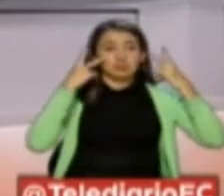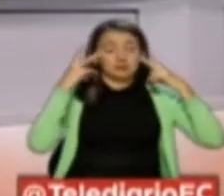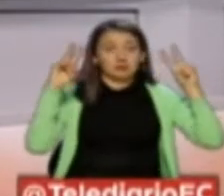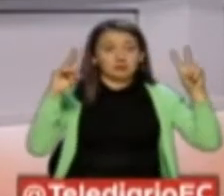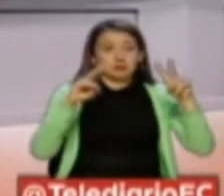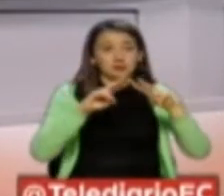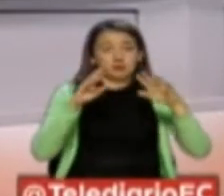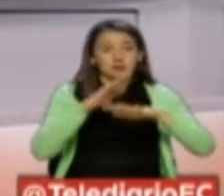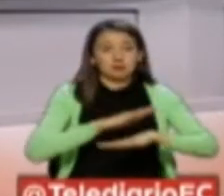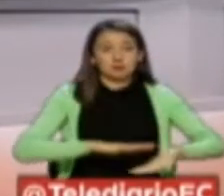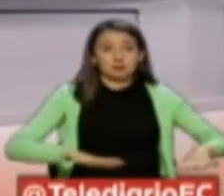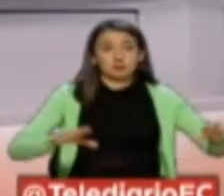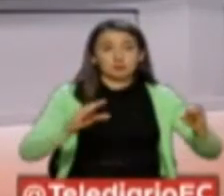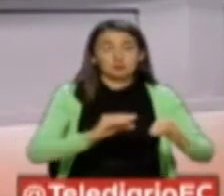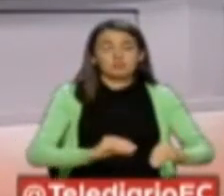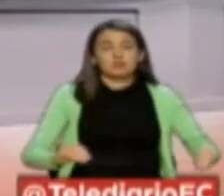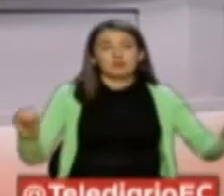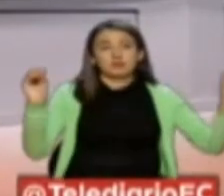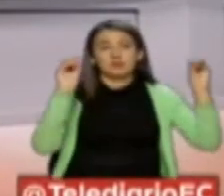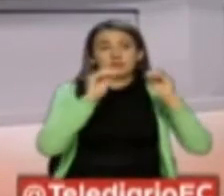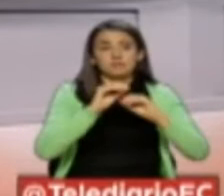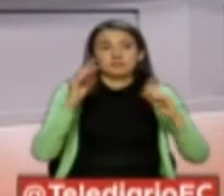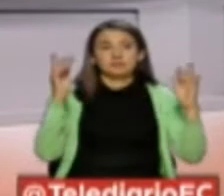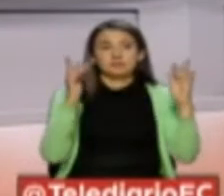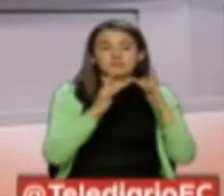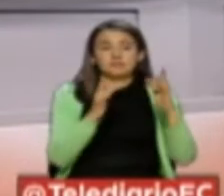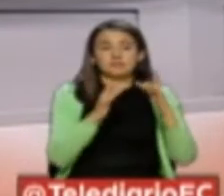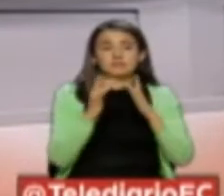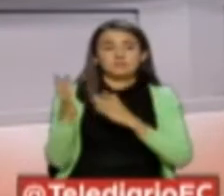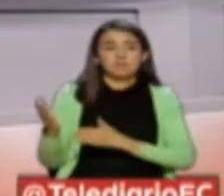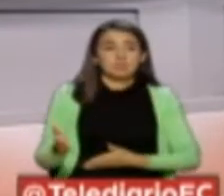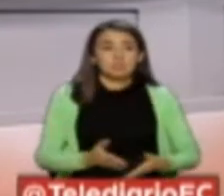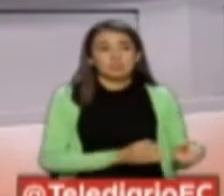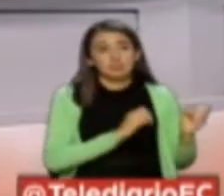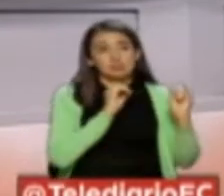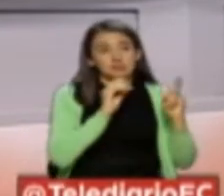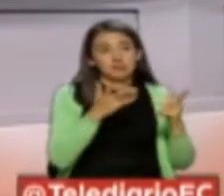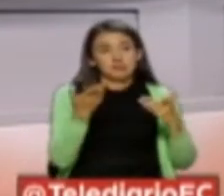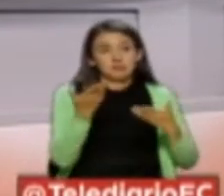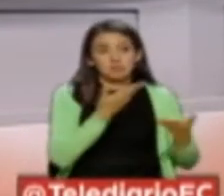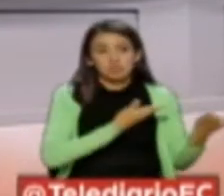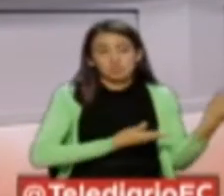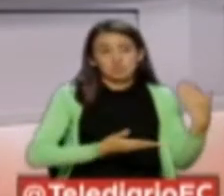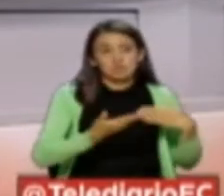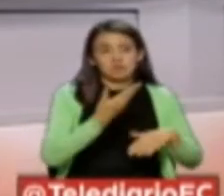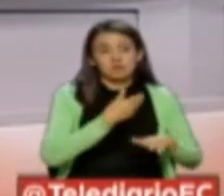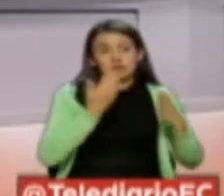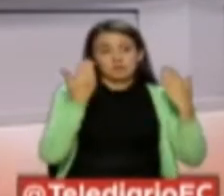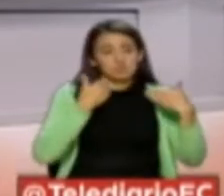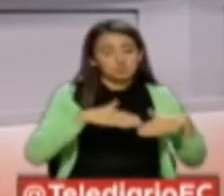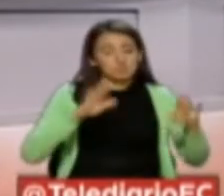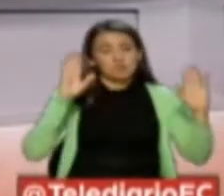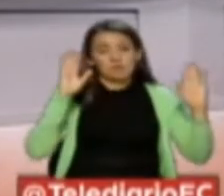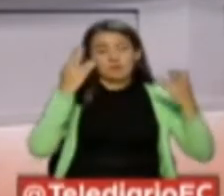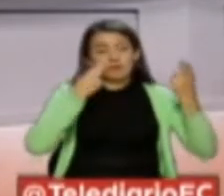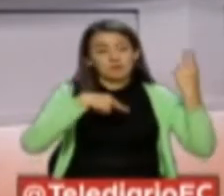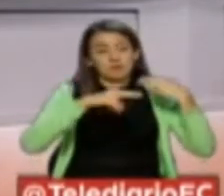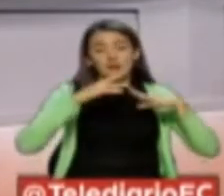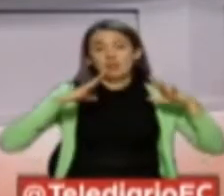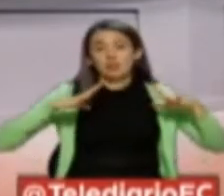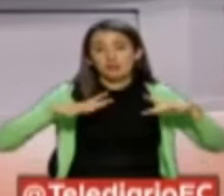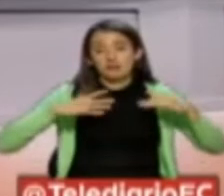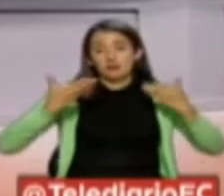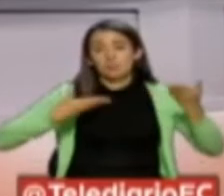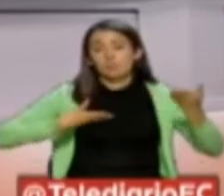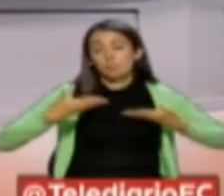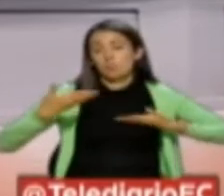más, además de los números, los contactos, para que usted pueda, de pronto, si es que usted tiene un bazar en cualquier lugar del país,